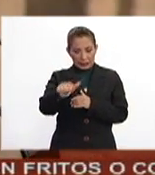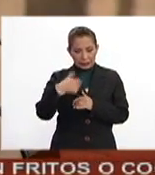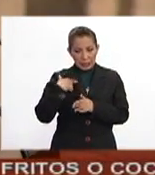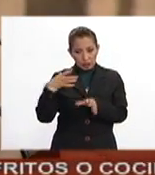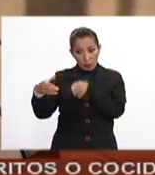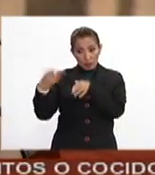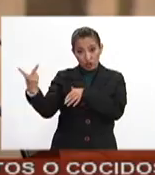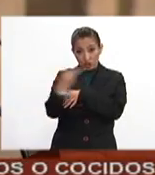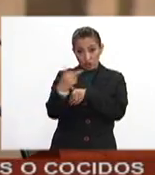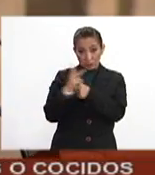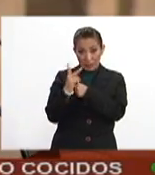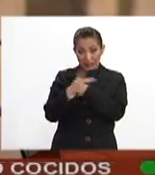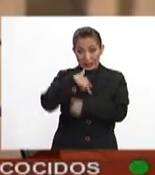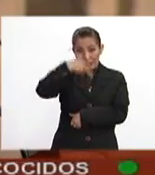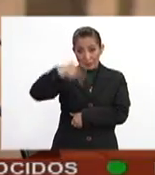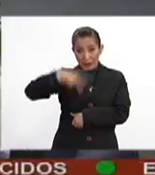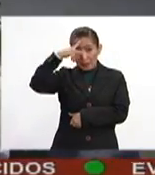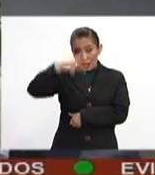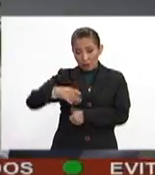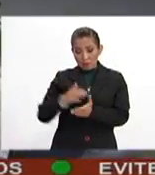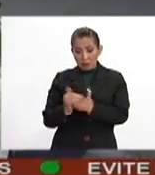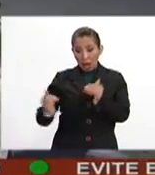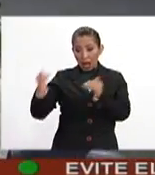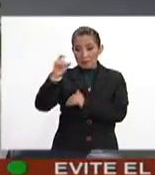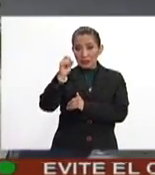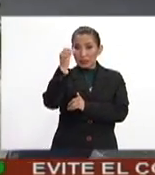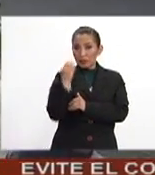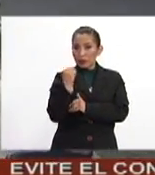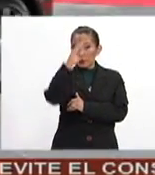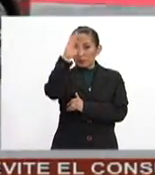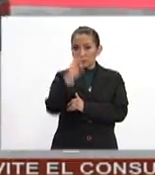el comercio entre ambos países creció